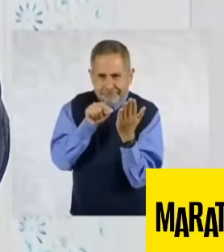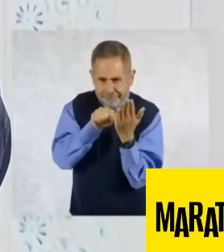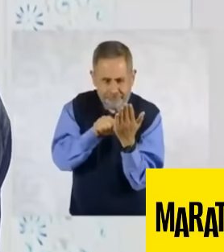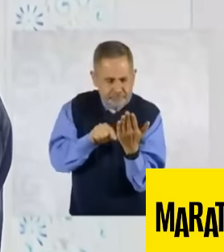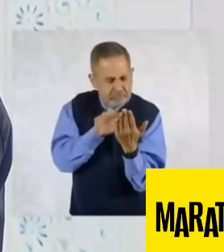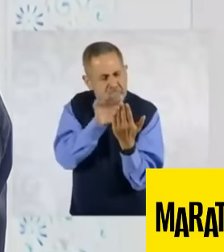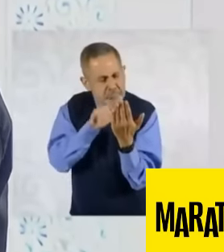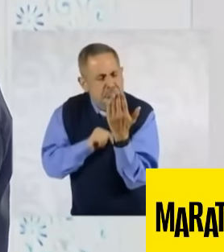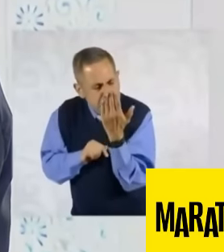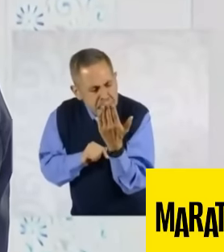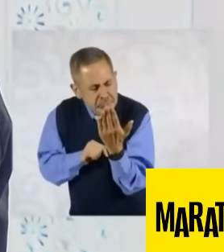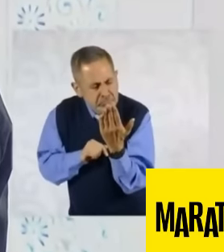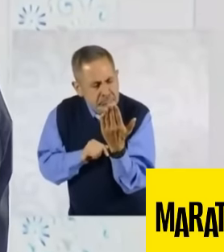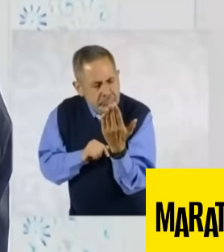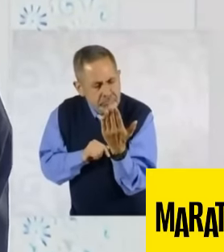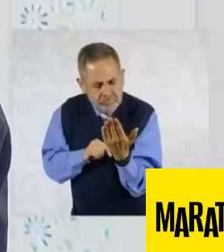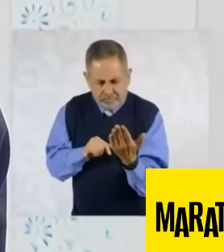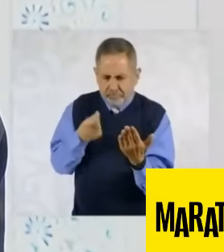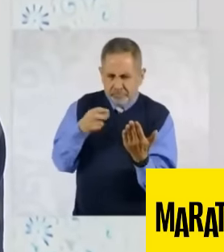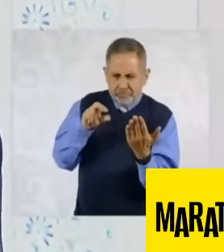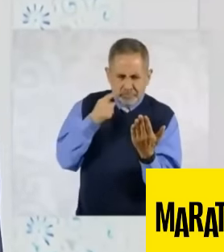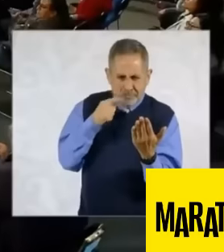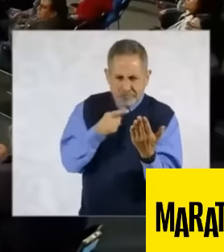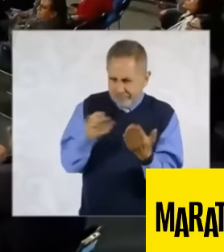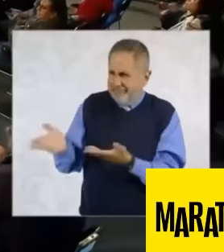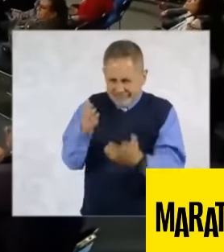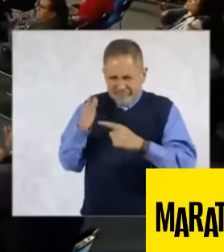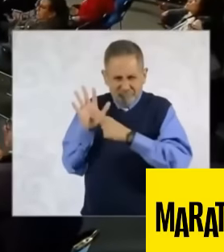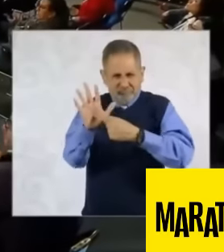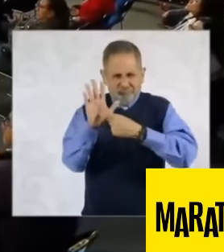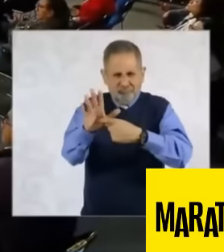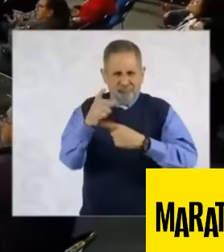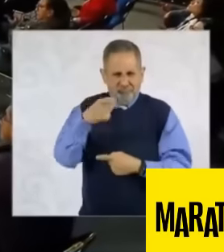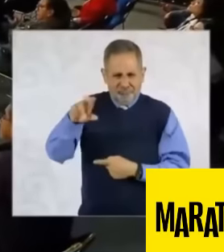ahora a ver enséñales el